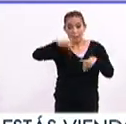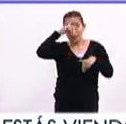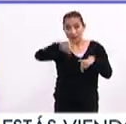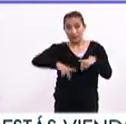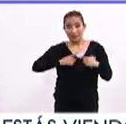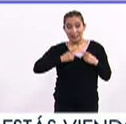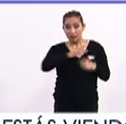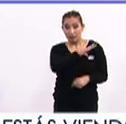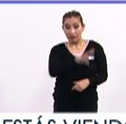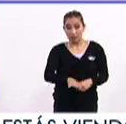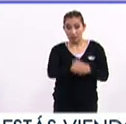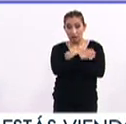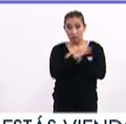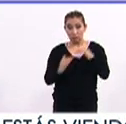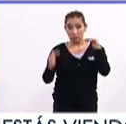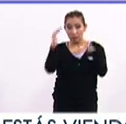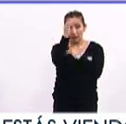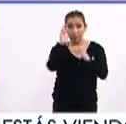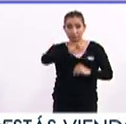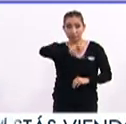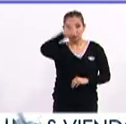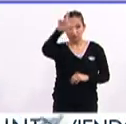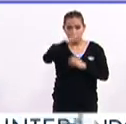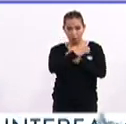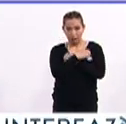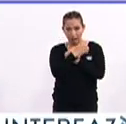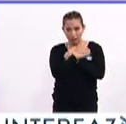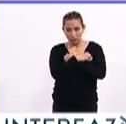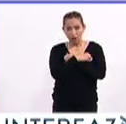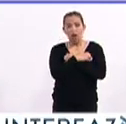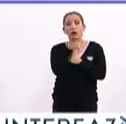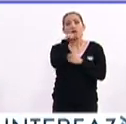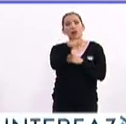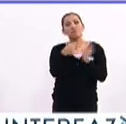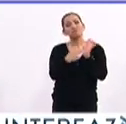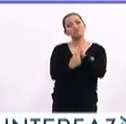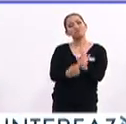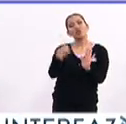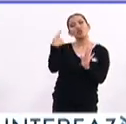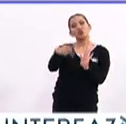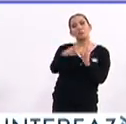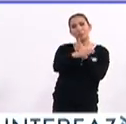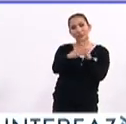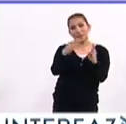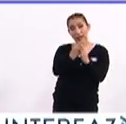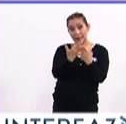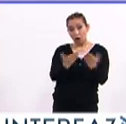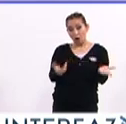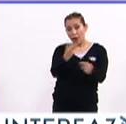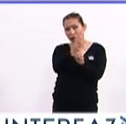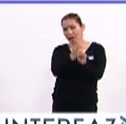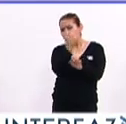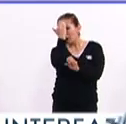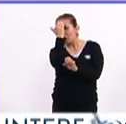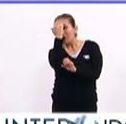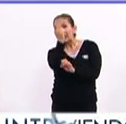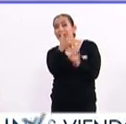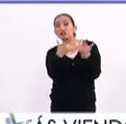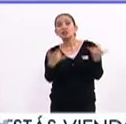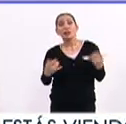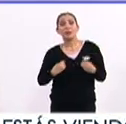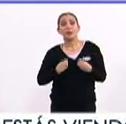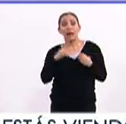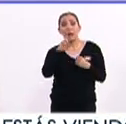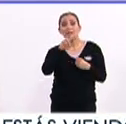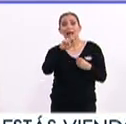es que la Dirección General de Educación Superior para Profesionales de la Educación nos comparte sus materiales y ahora nos invita a conocer la historia de